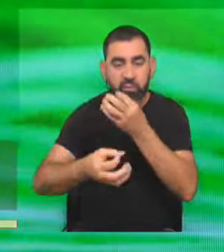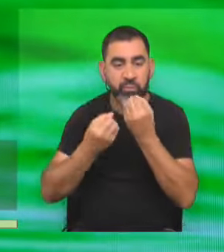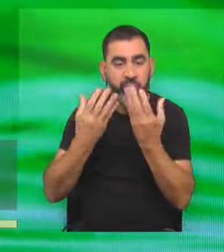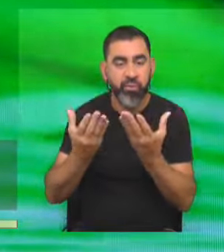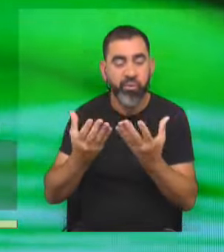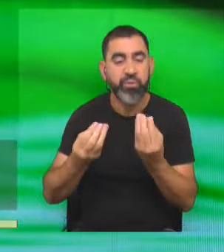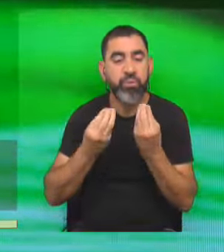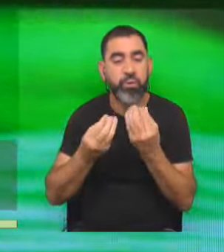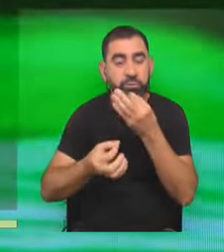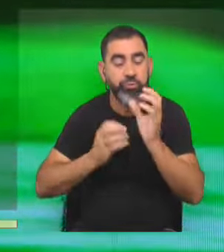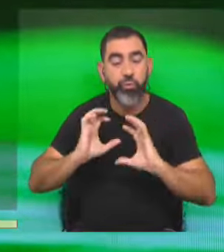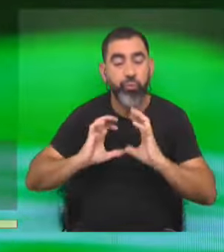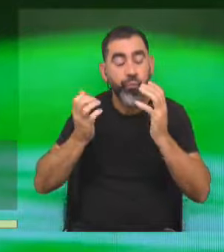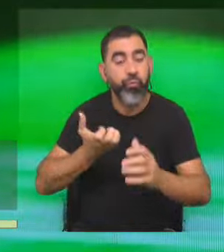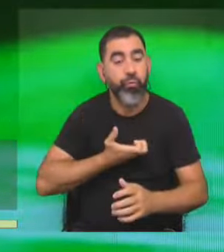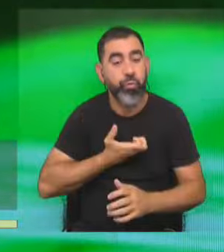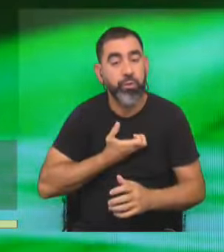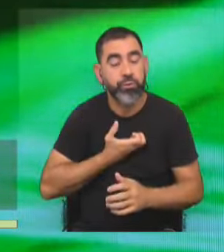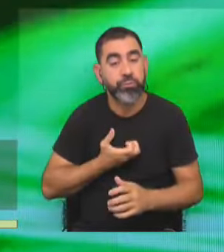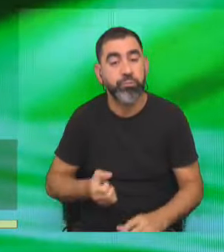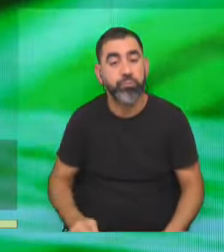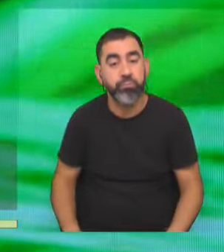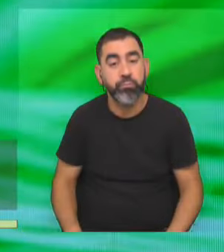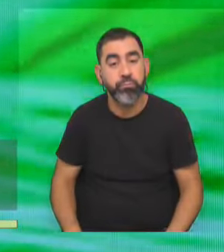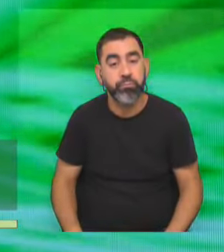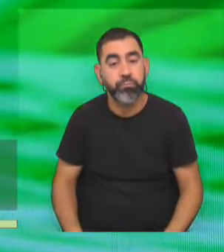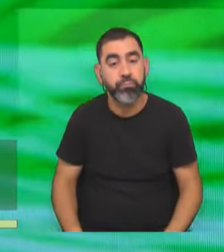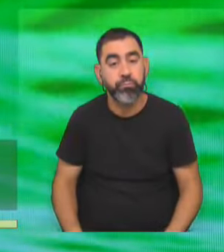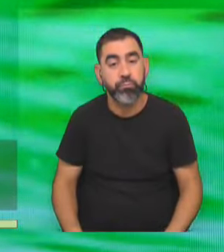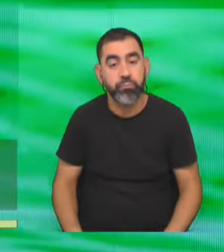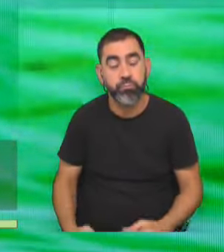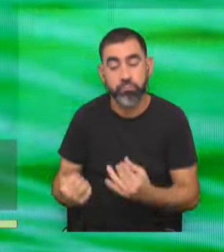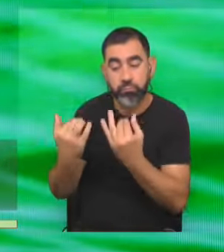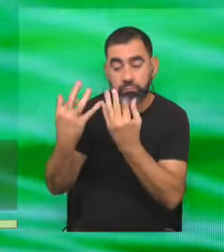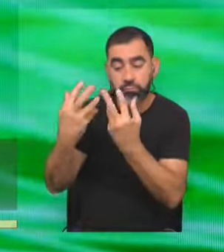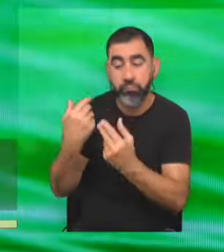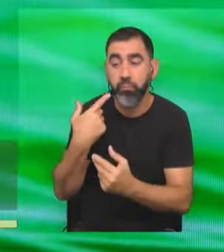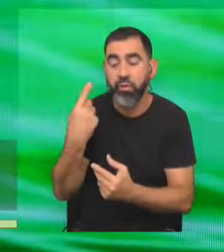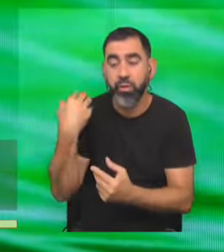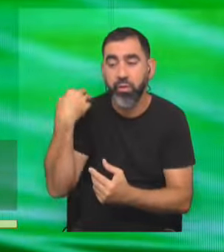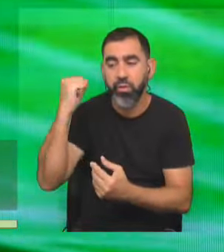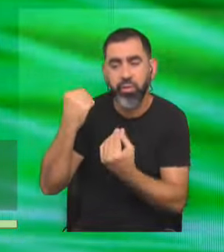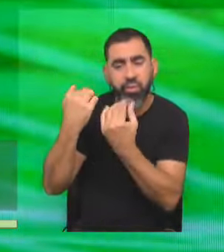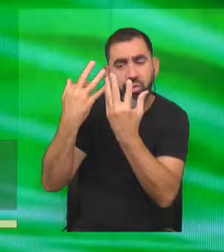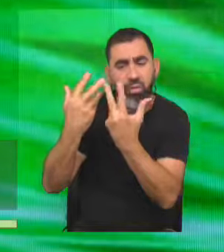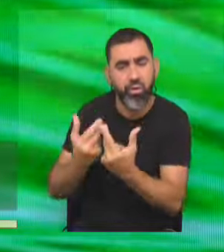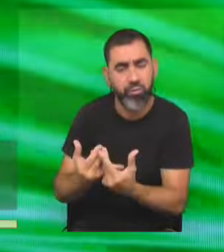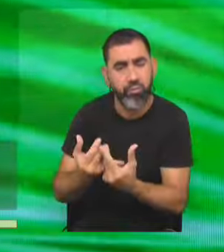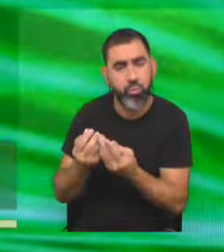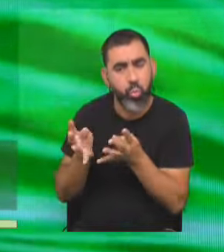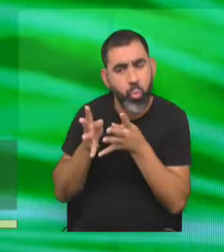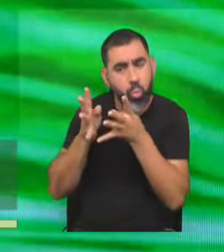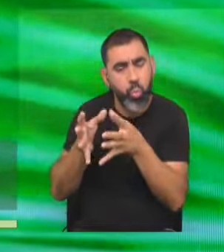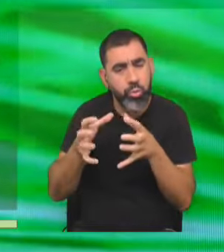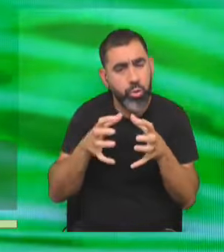este fenómeno de la violencia homicida por el crimen organizado se habla del crimen organizado la lucha de